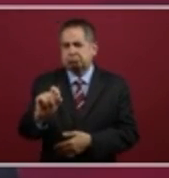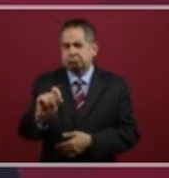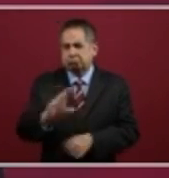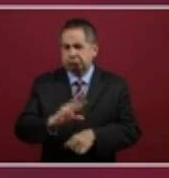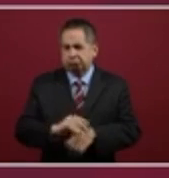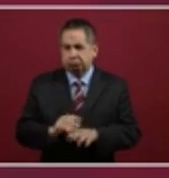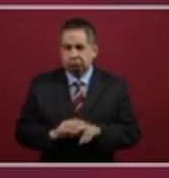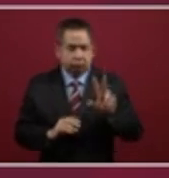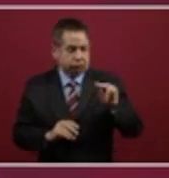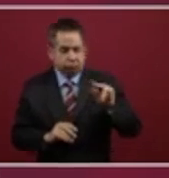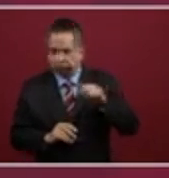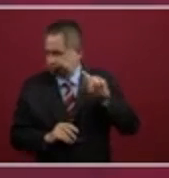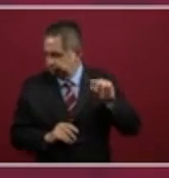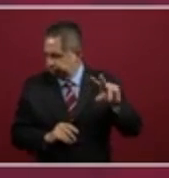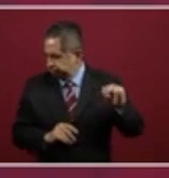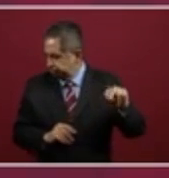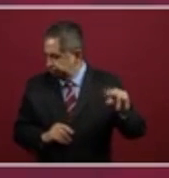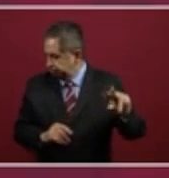80 a todo el mundo.